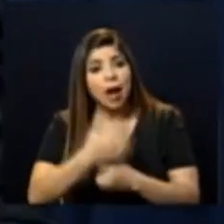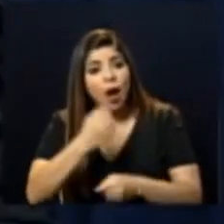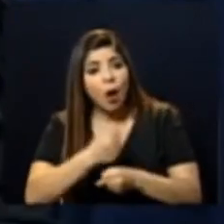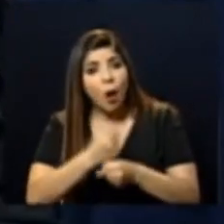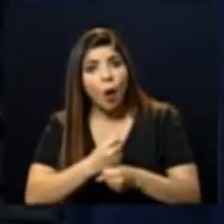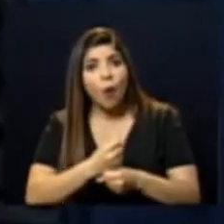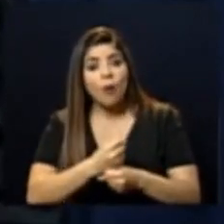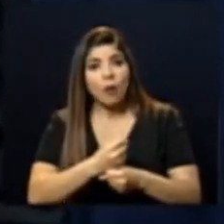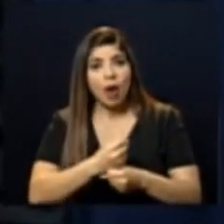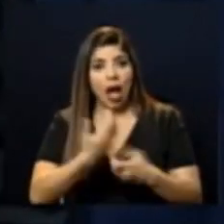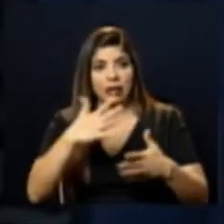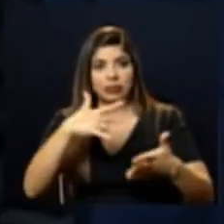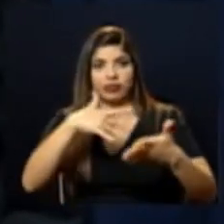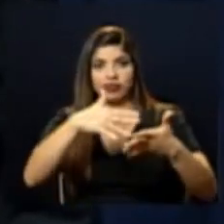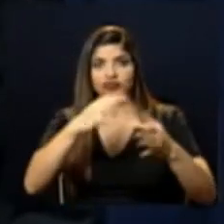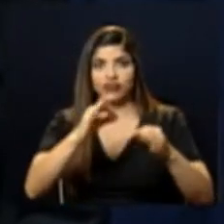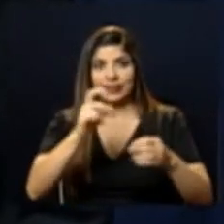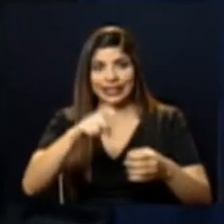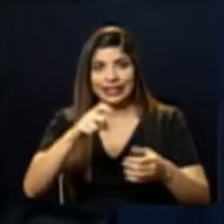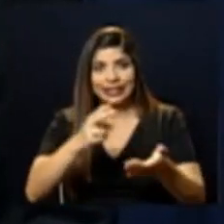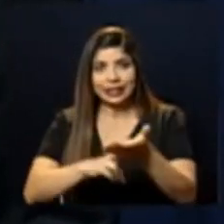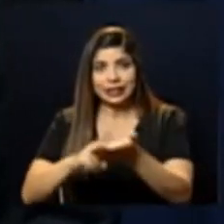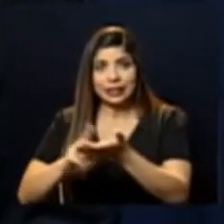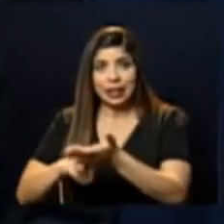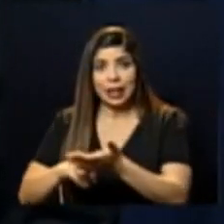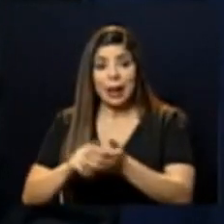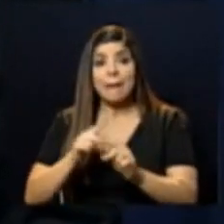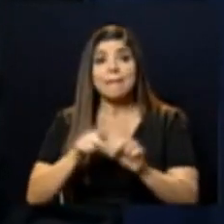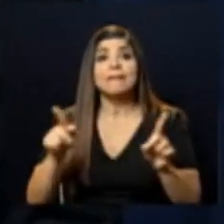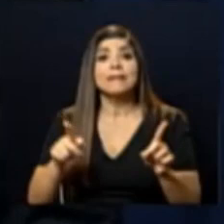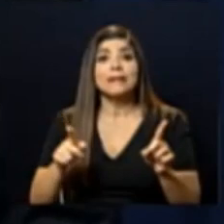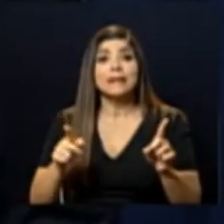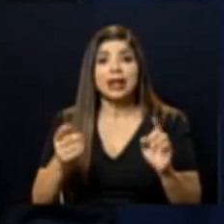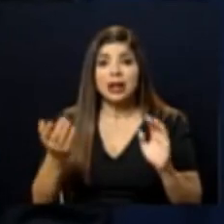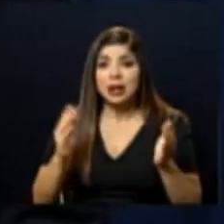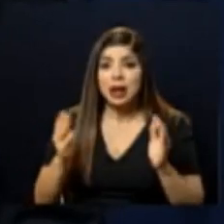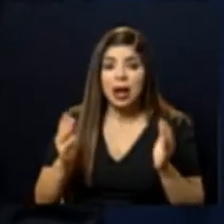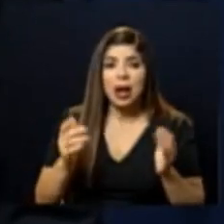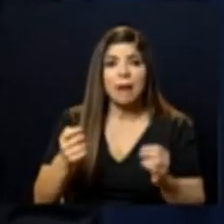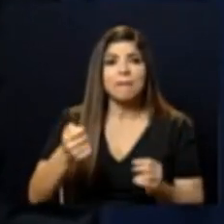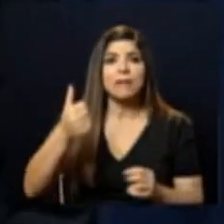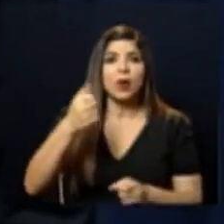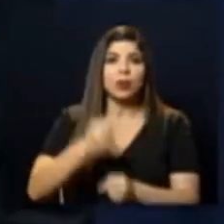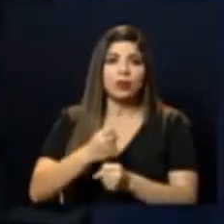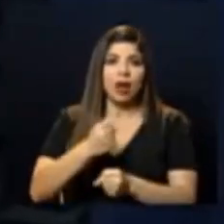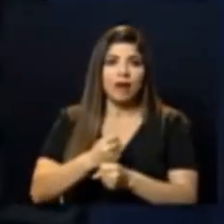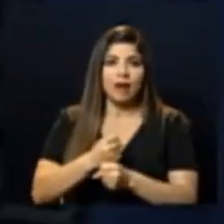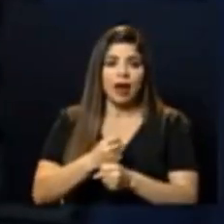calificada, pero relativamente genera poco empleo.